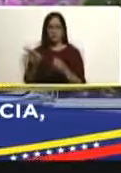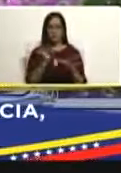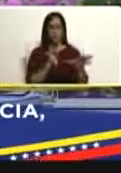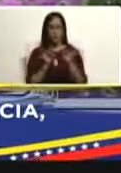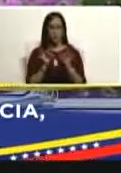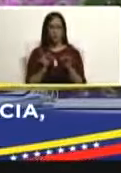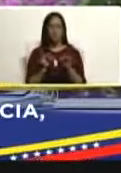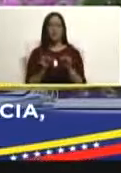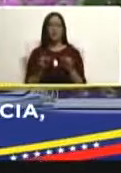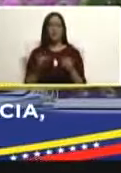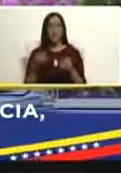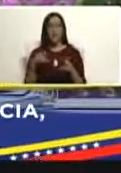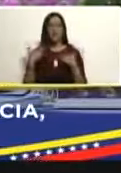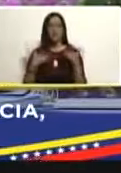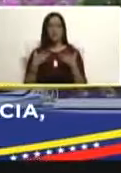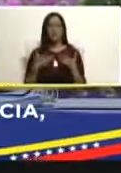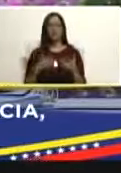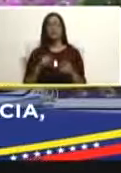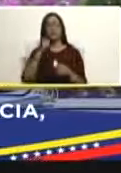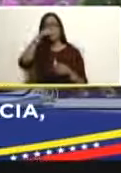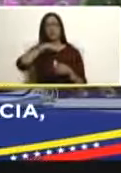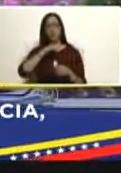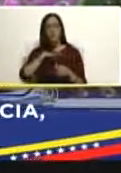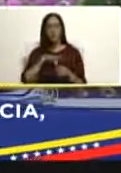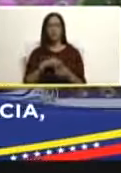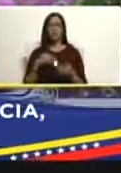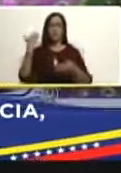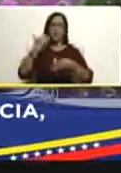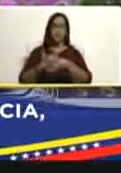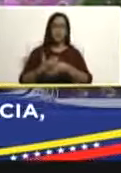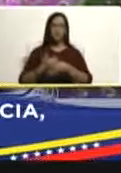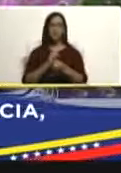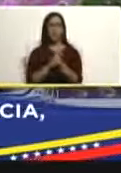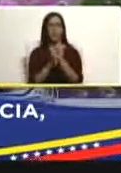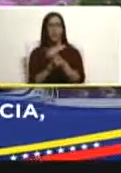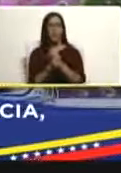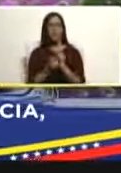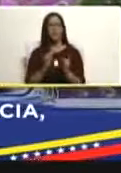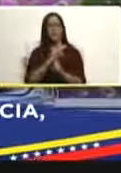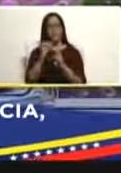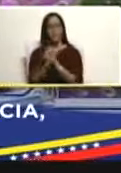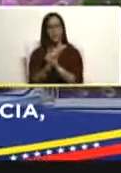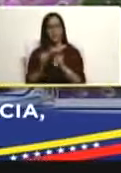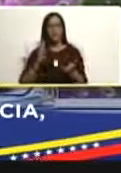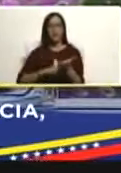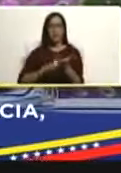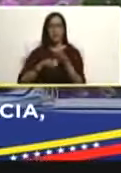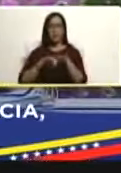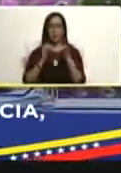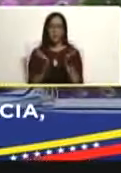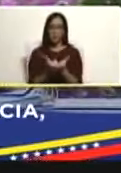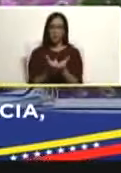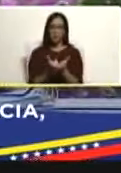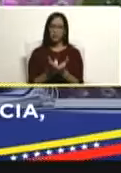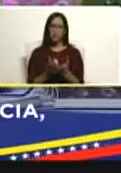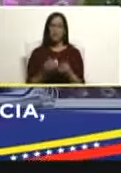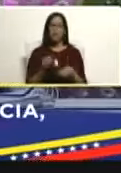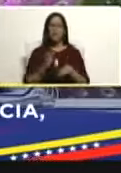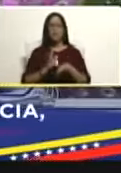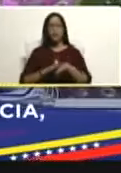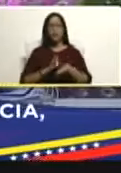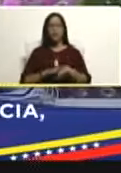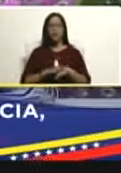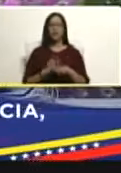las medidas coercitivas unilaterales, el cambio climático, la realidad global, la consecuencia de la modernidad,